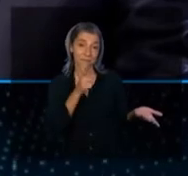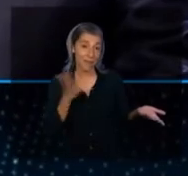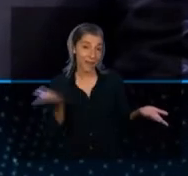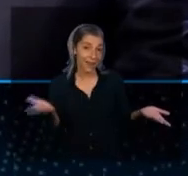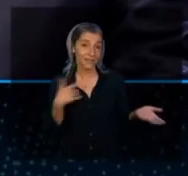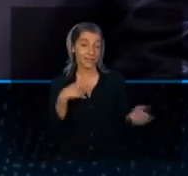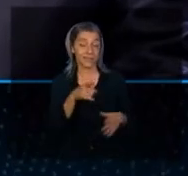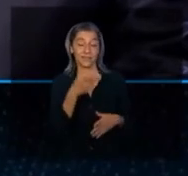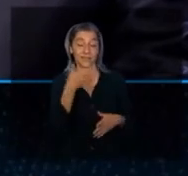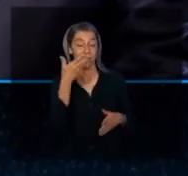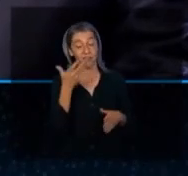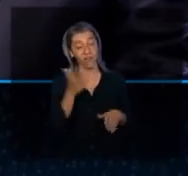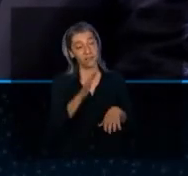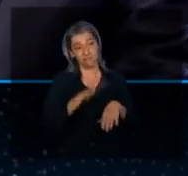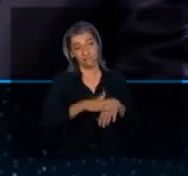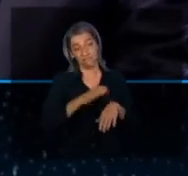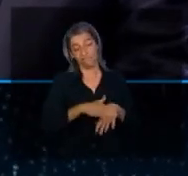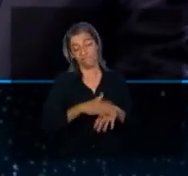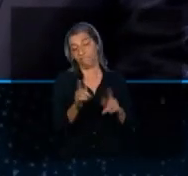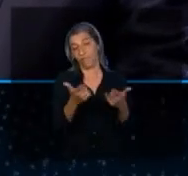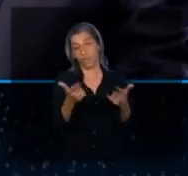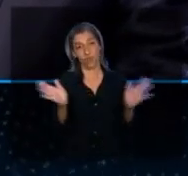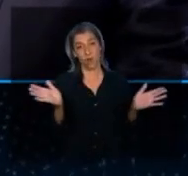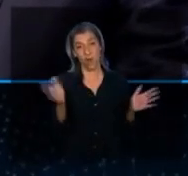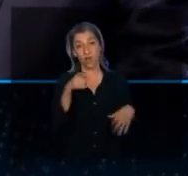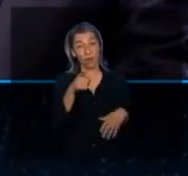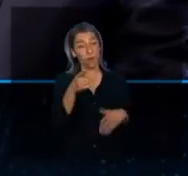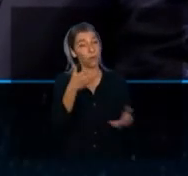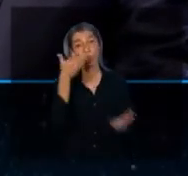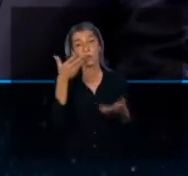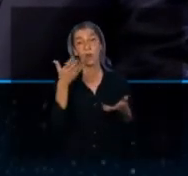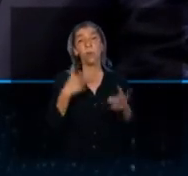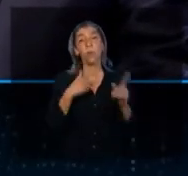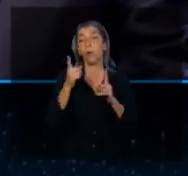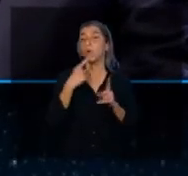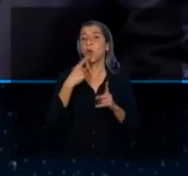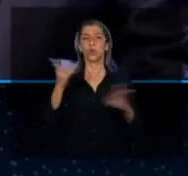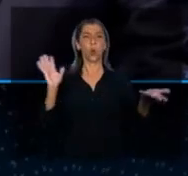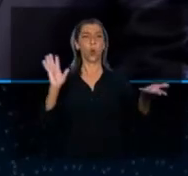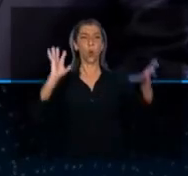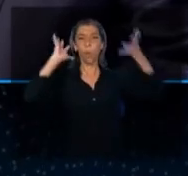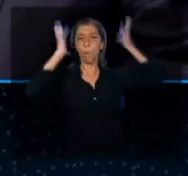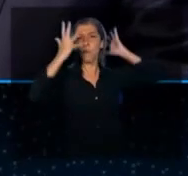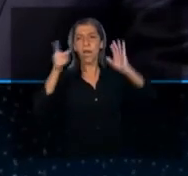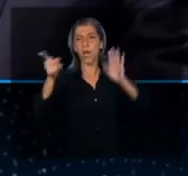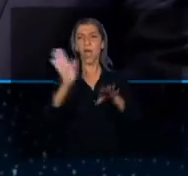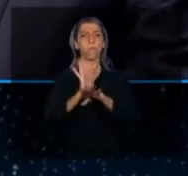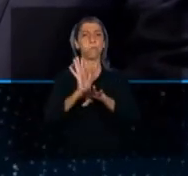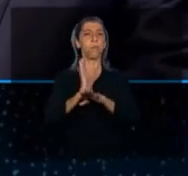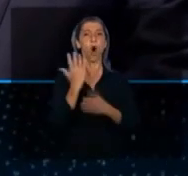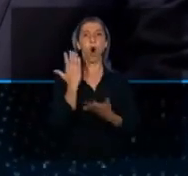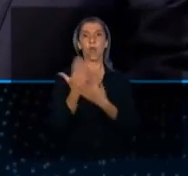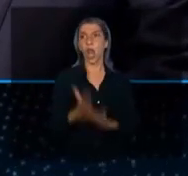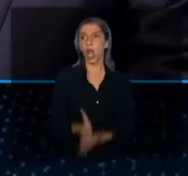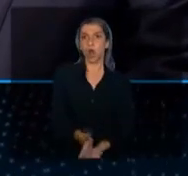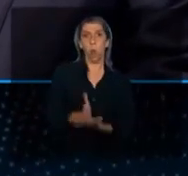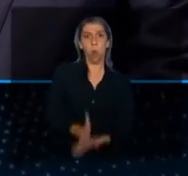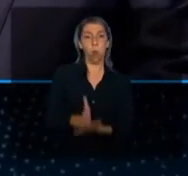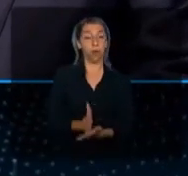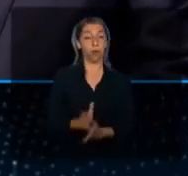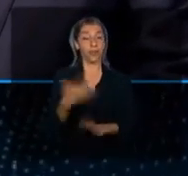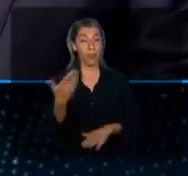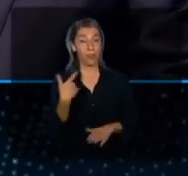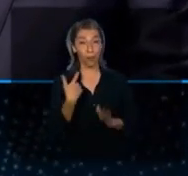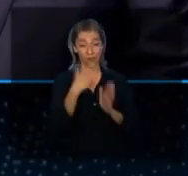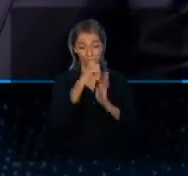tanto irresponsable porque lo queres acá lo presentan a mi ley como viene la derecha es un monstruo después le arman las listas